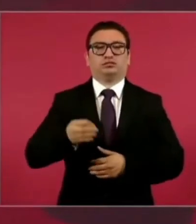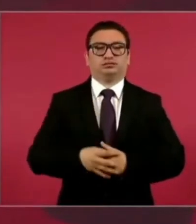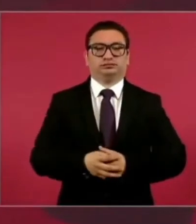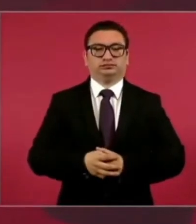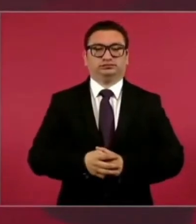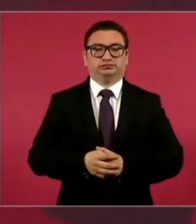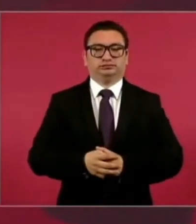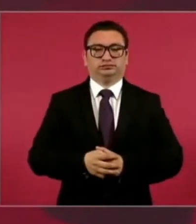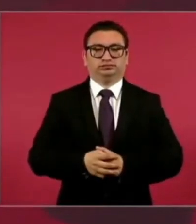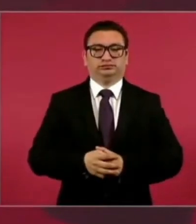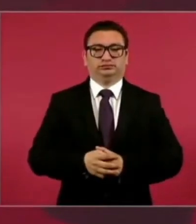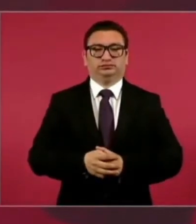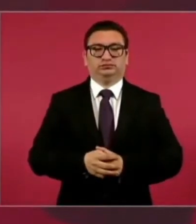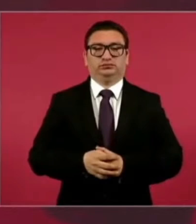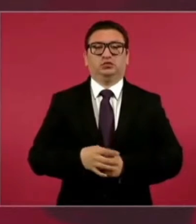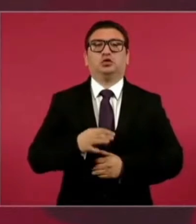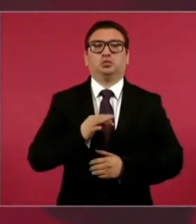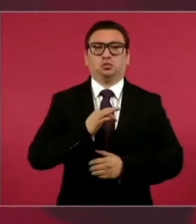y poder